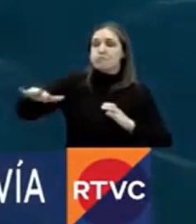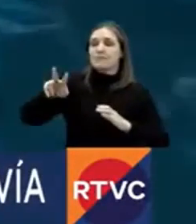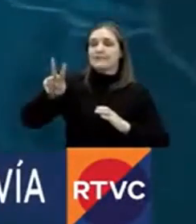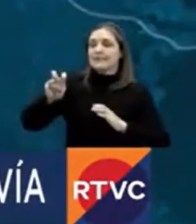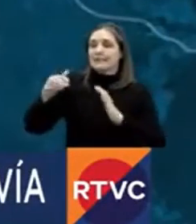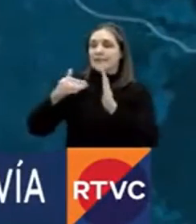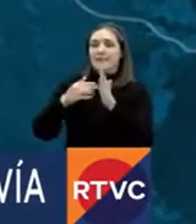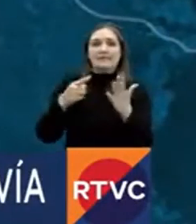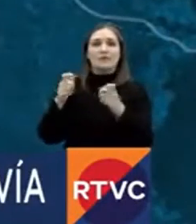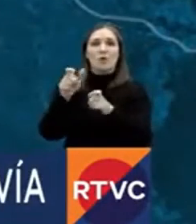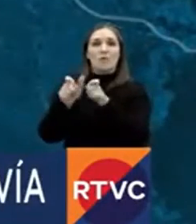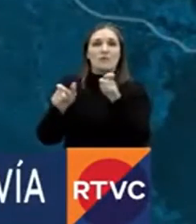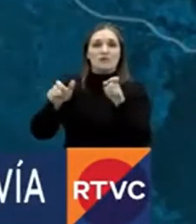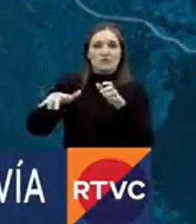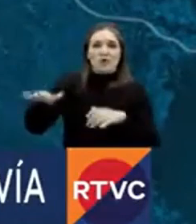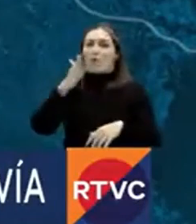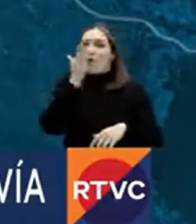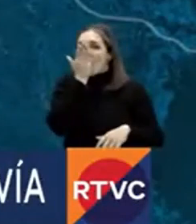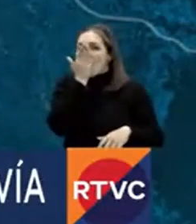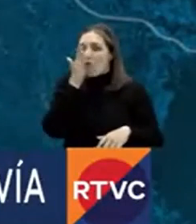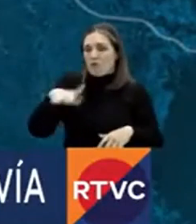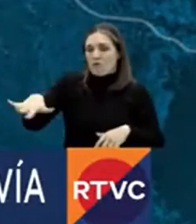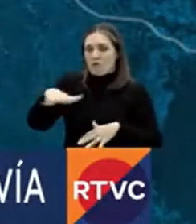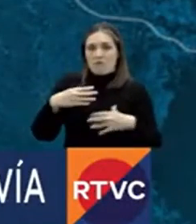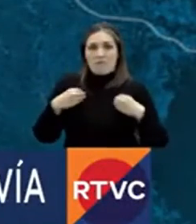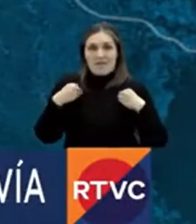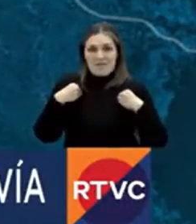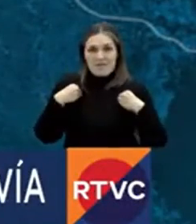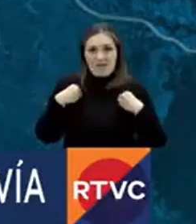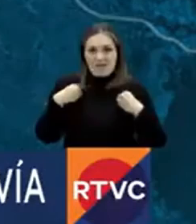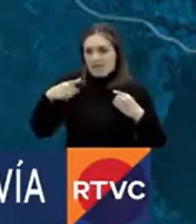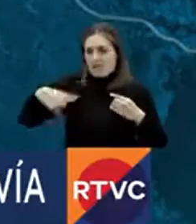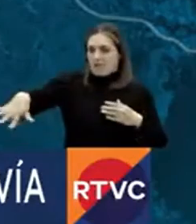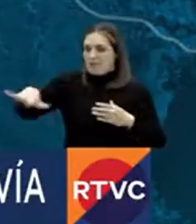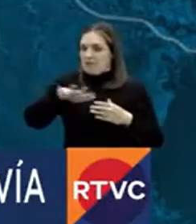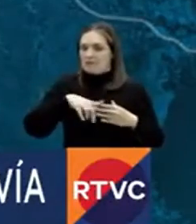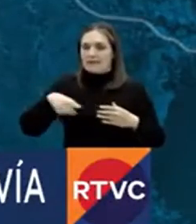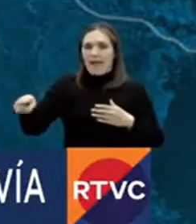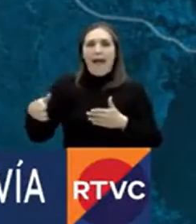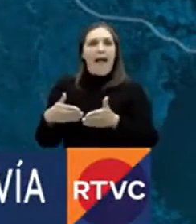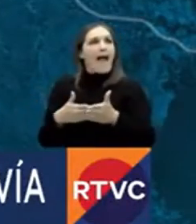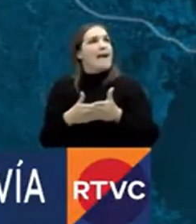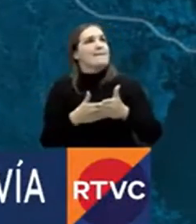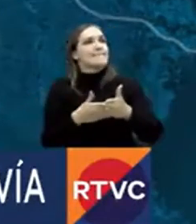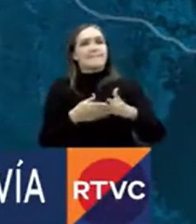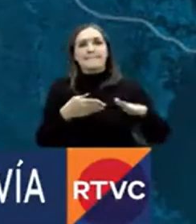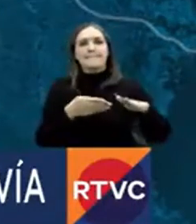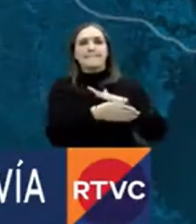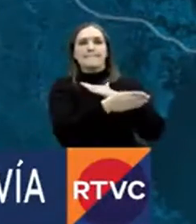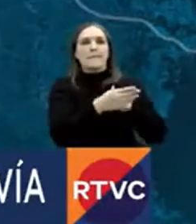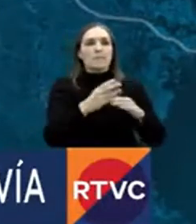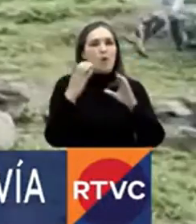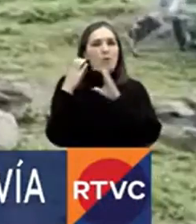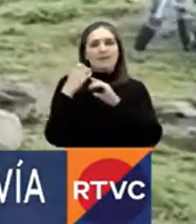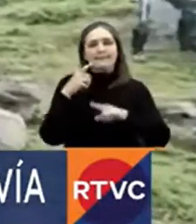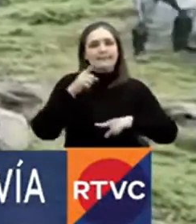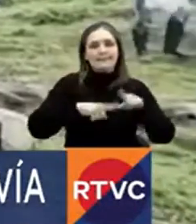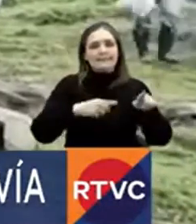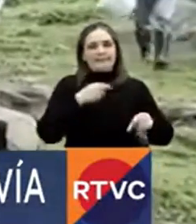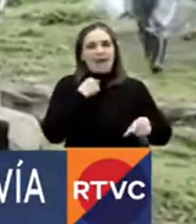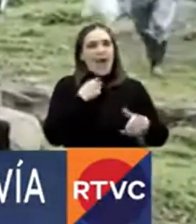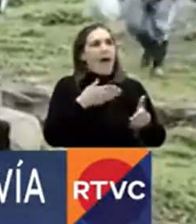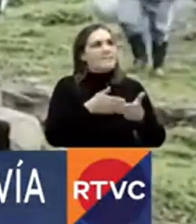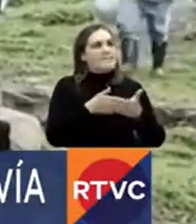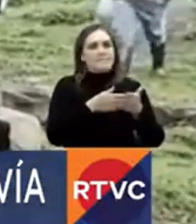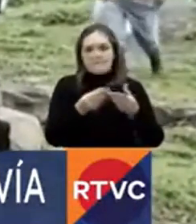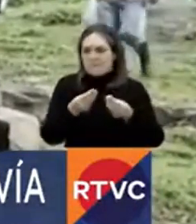resguardo indígena de Río Blanco, Sotará, quienes no tienen vía de acceso hacia el municipio de La Sierra y Popayán, presentando afectaciones y